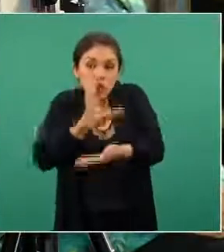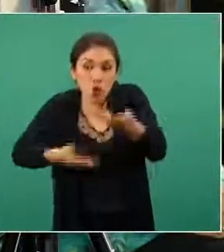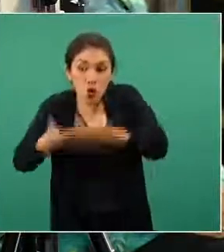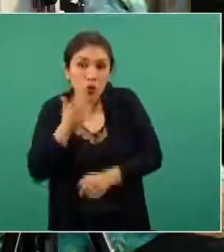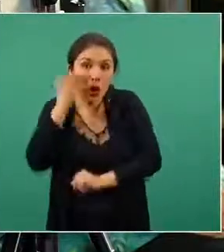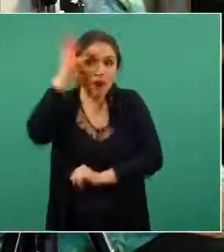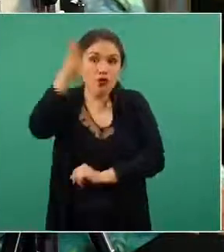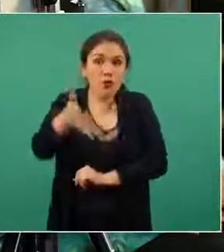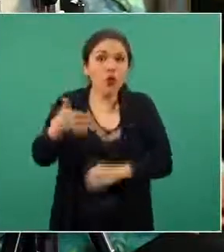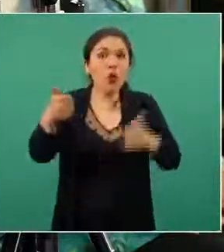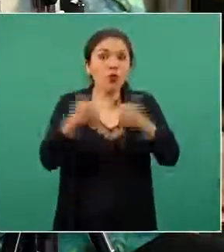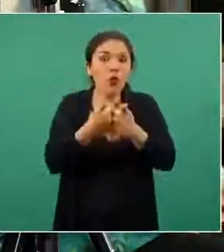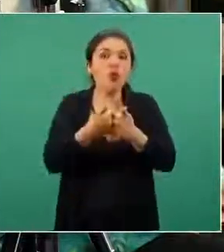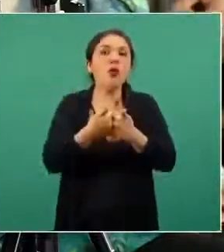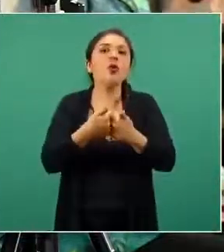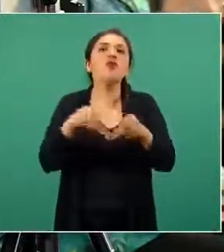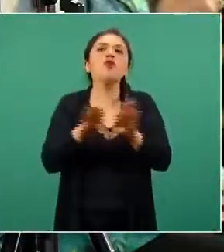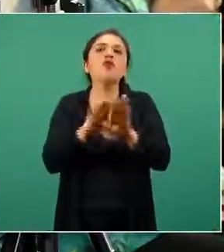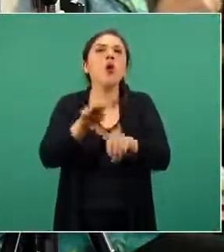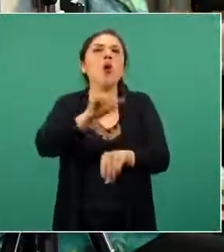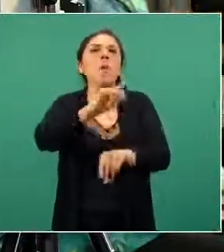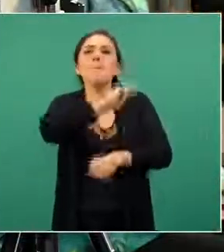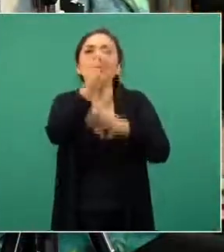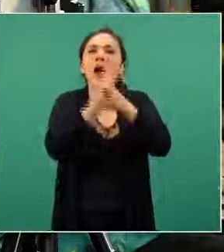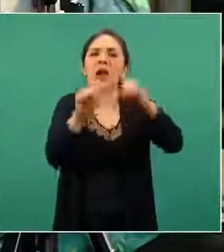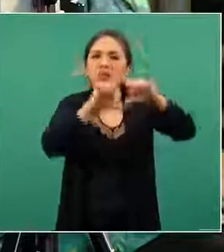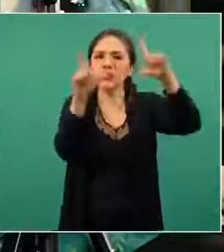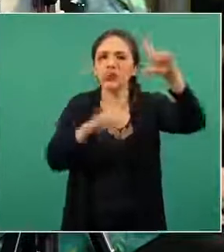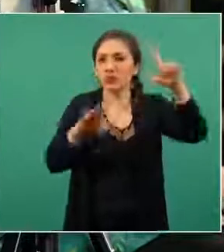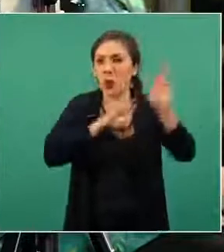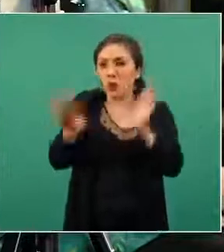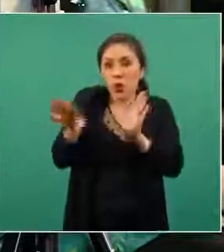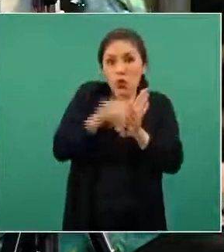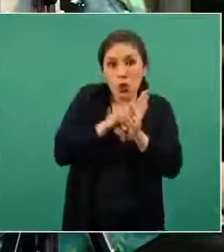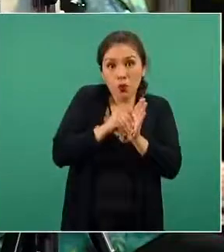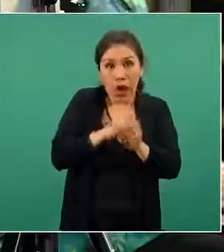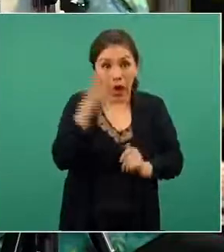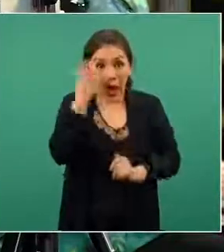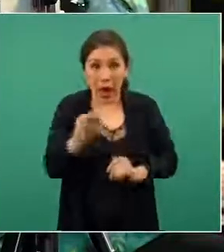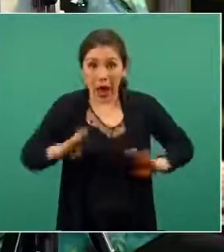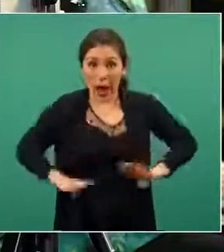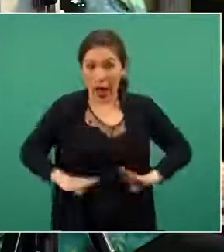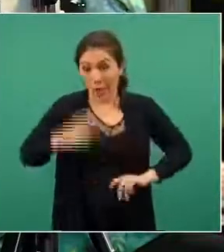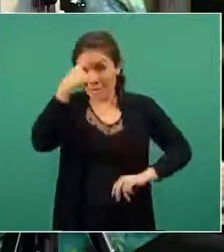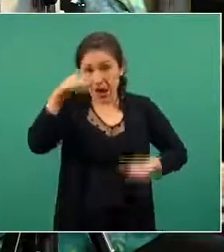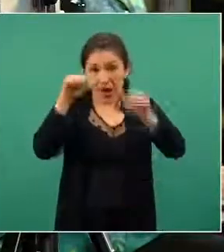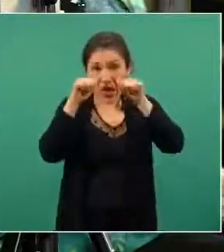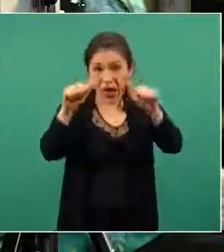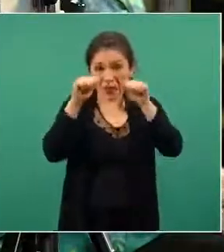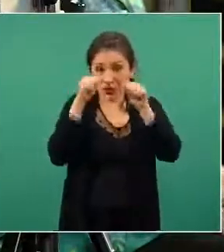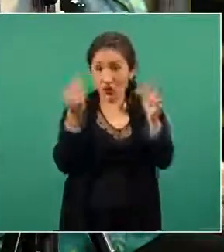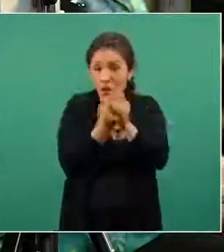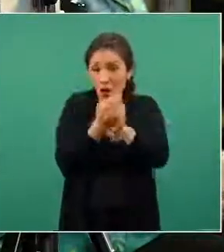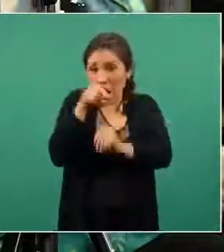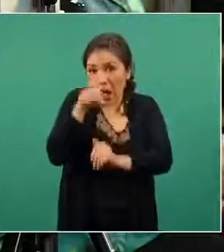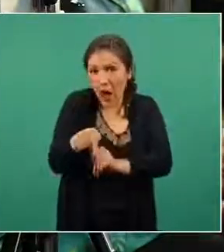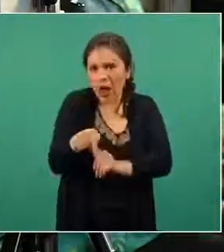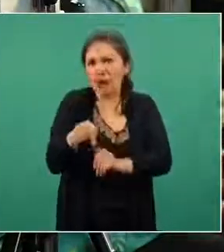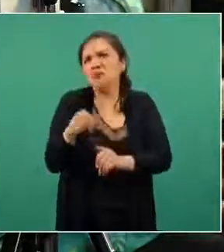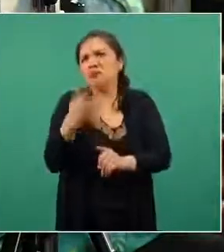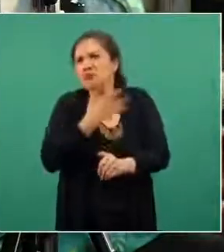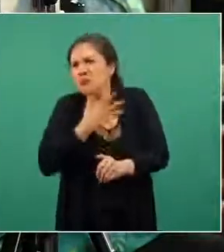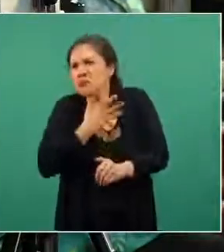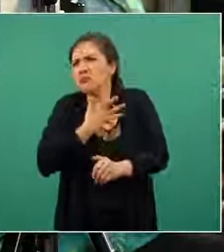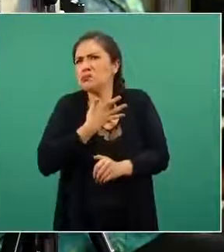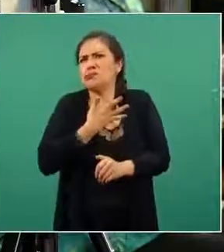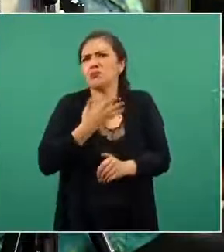que compartirían en el resto del país, y si este tipo de modelo de atención si tienen